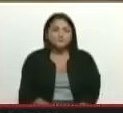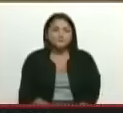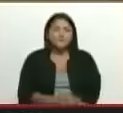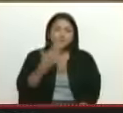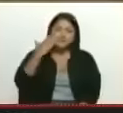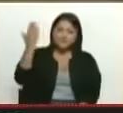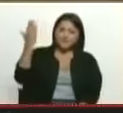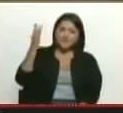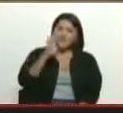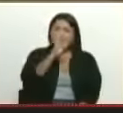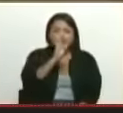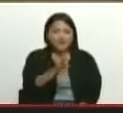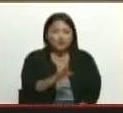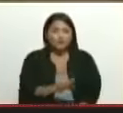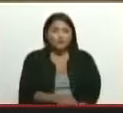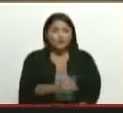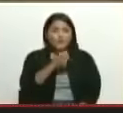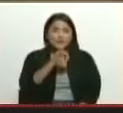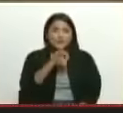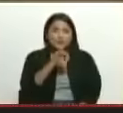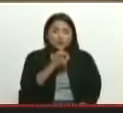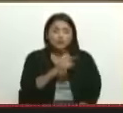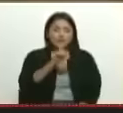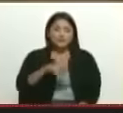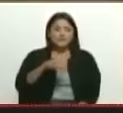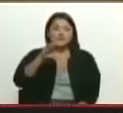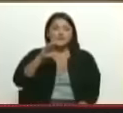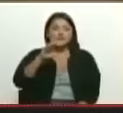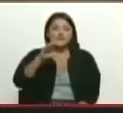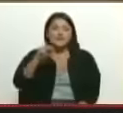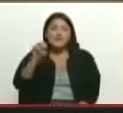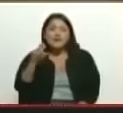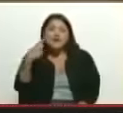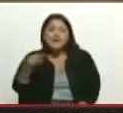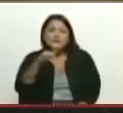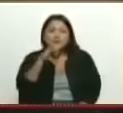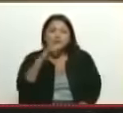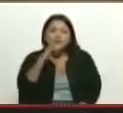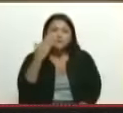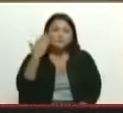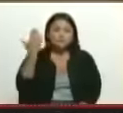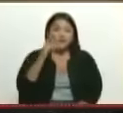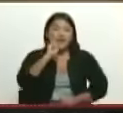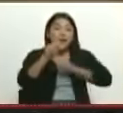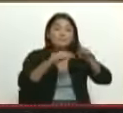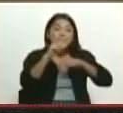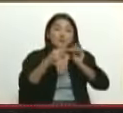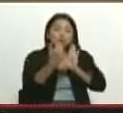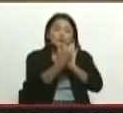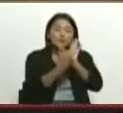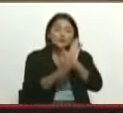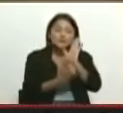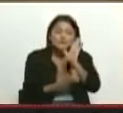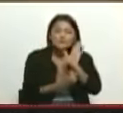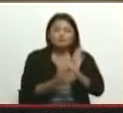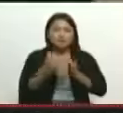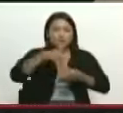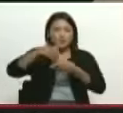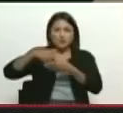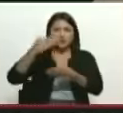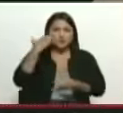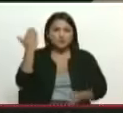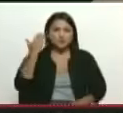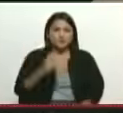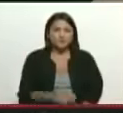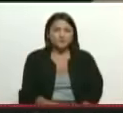Esto ocurre en vivo y directo, pero también el Consejo Nacional Electoral genera noticias porque se presentan hoy las preguntas rumbo al referéndum consultivo.